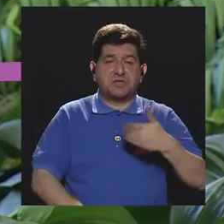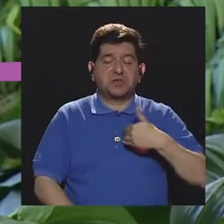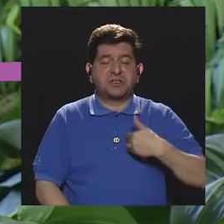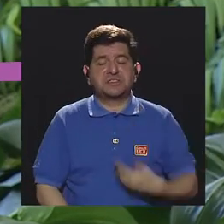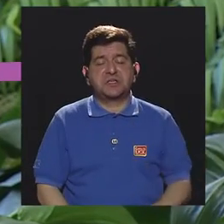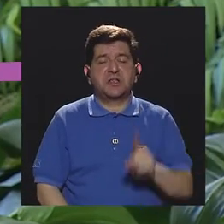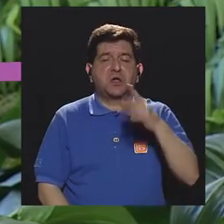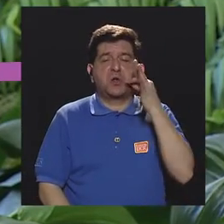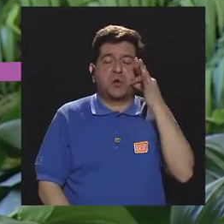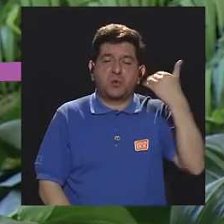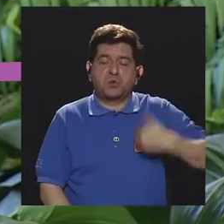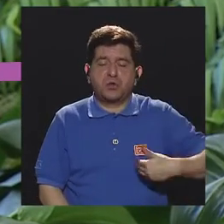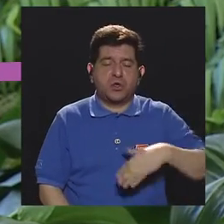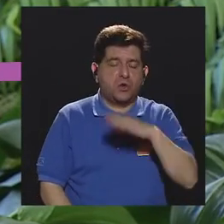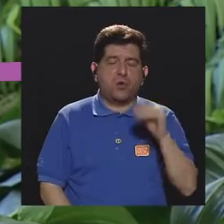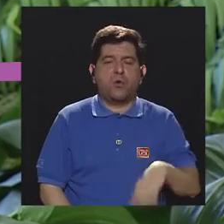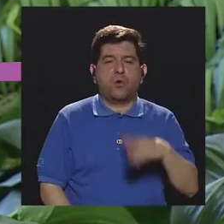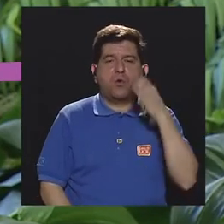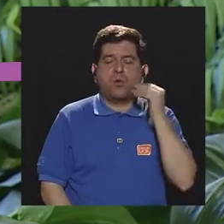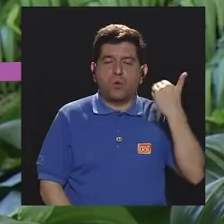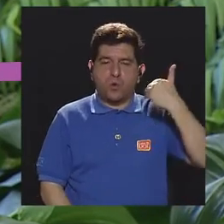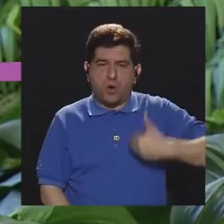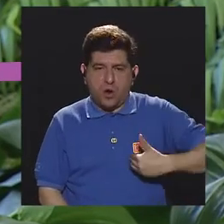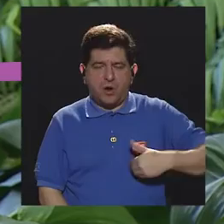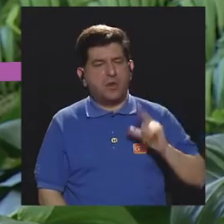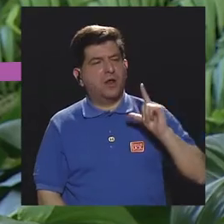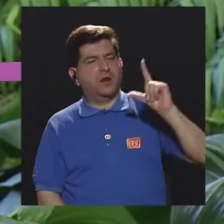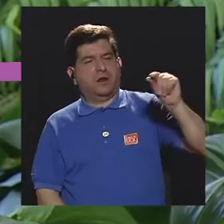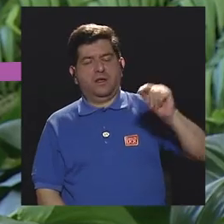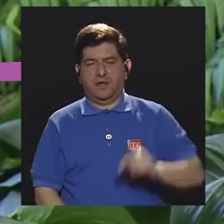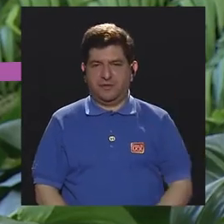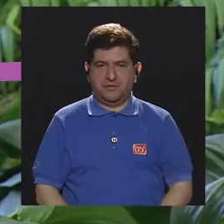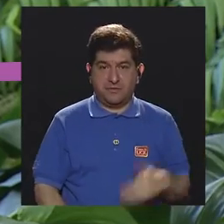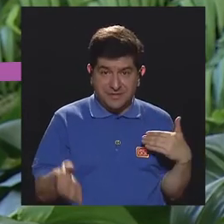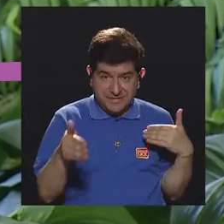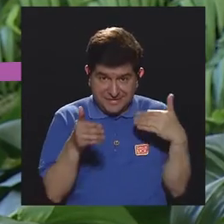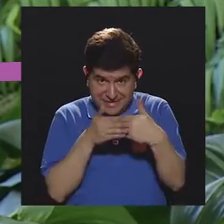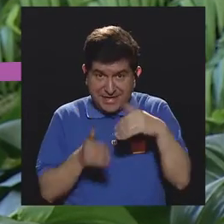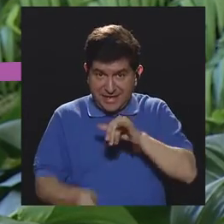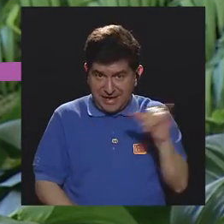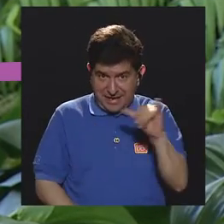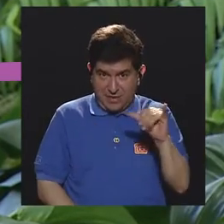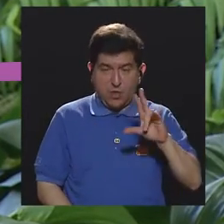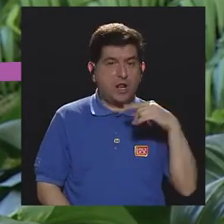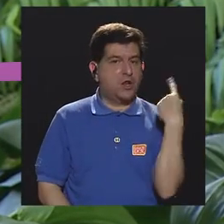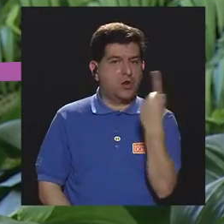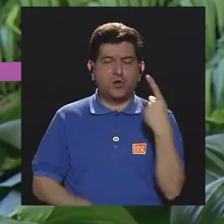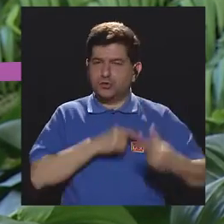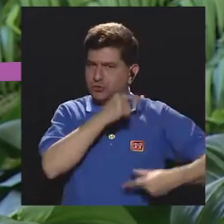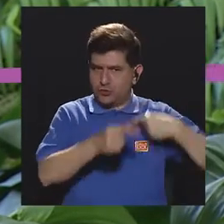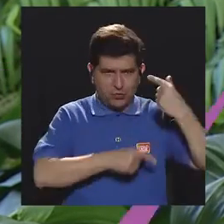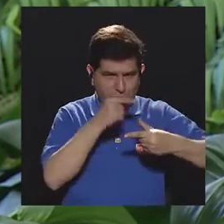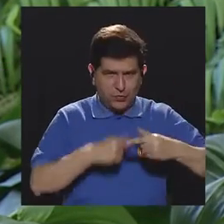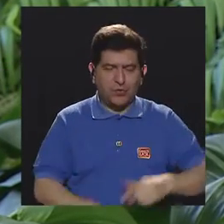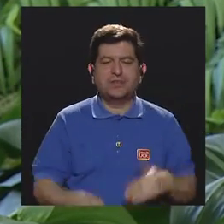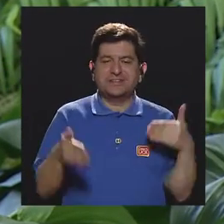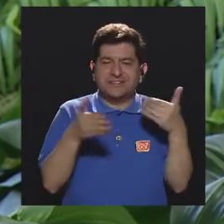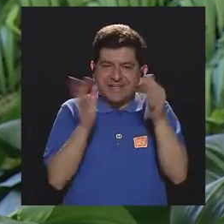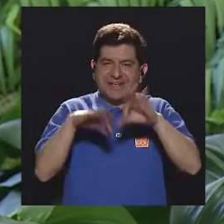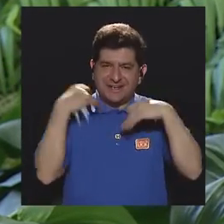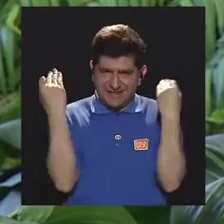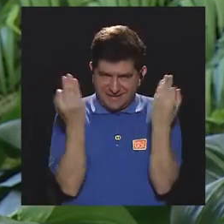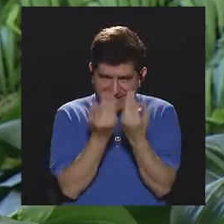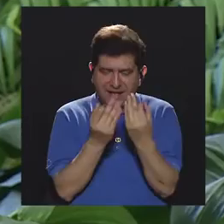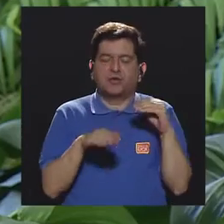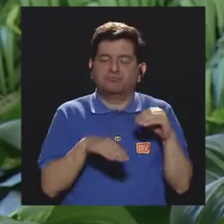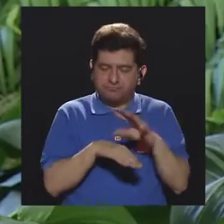tío por allá, un abuelo, bisabuelo. Entonces la cercanía, también no solo la genética, sino la cercanía